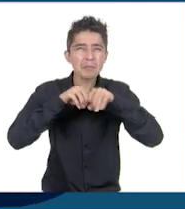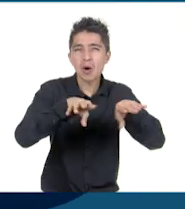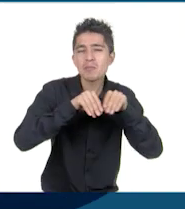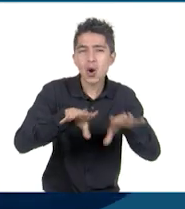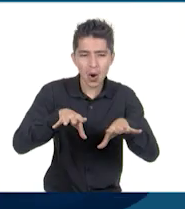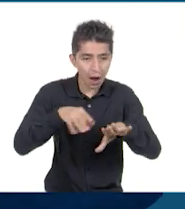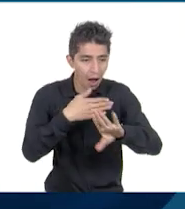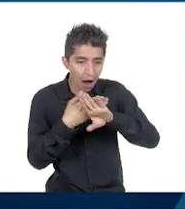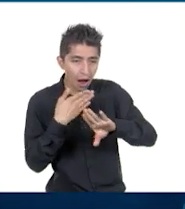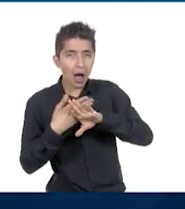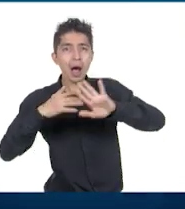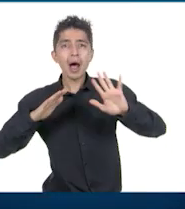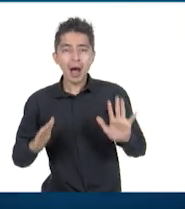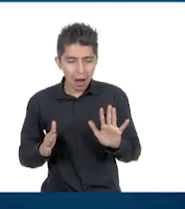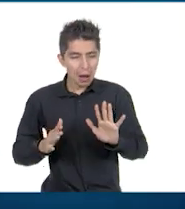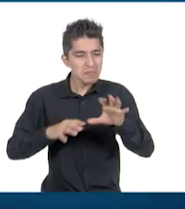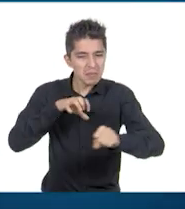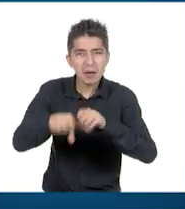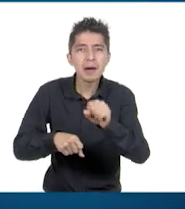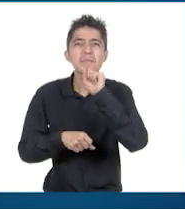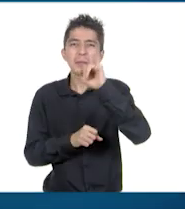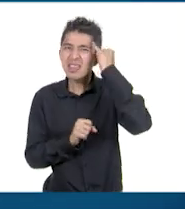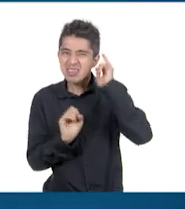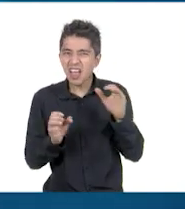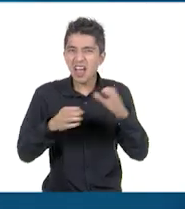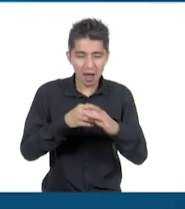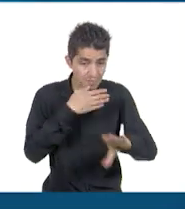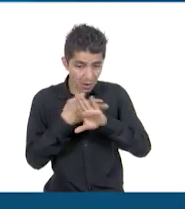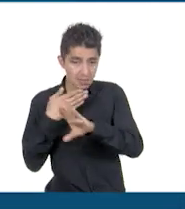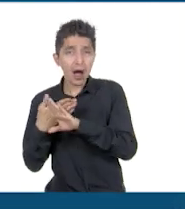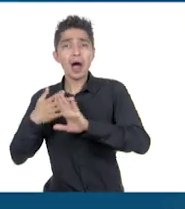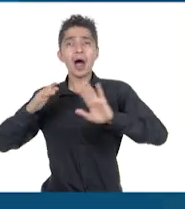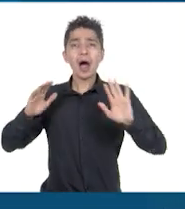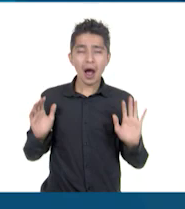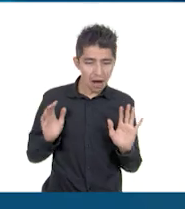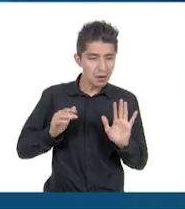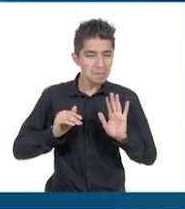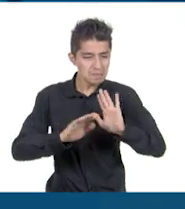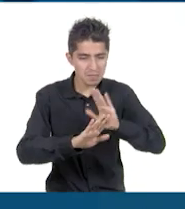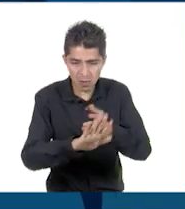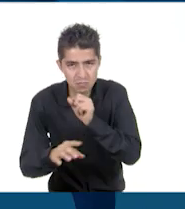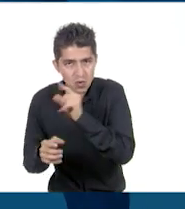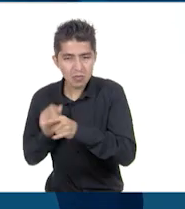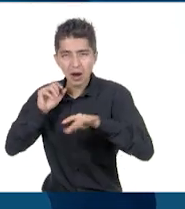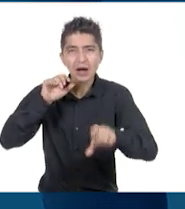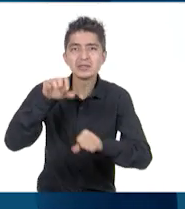Reprimió levantamientos indígenas y también a la creciente clase obrera. En